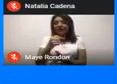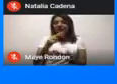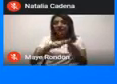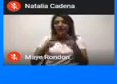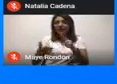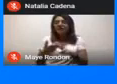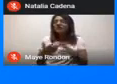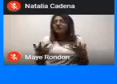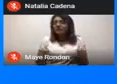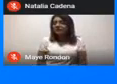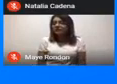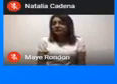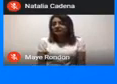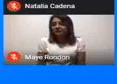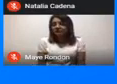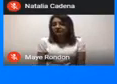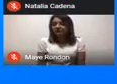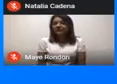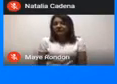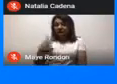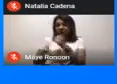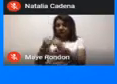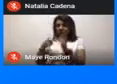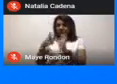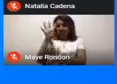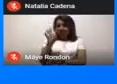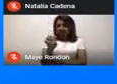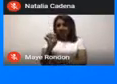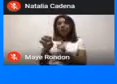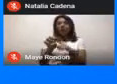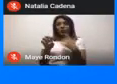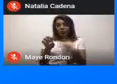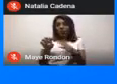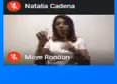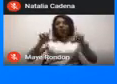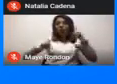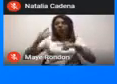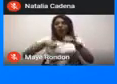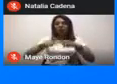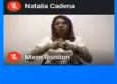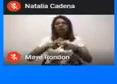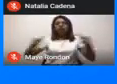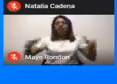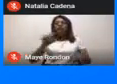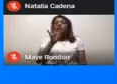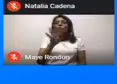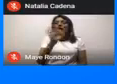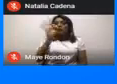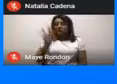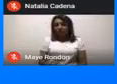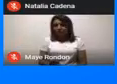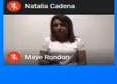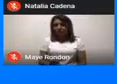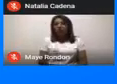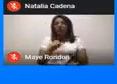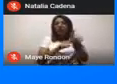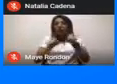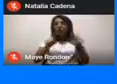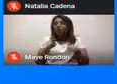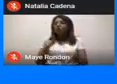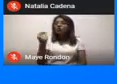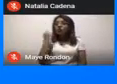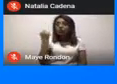2019, el 2019 fue uno de los años en que el turismo creció un 4%, y si ustedes lo ven en los